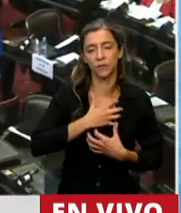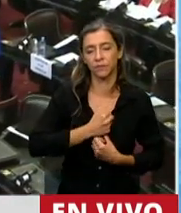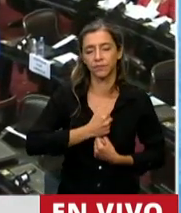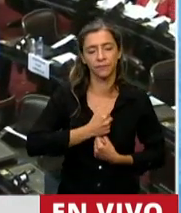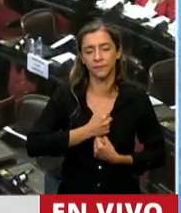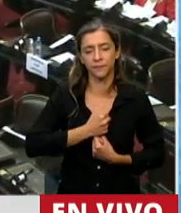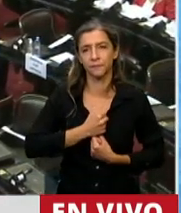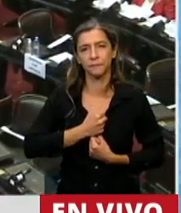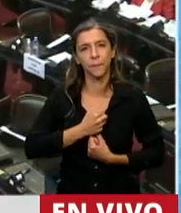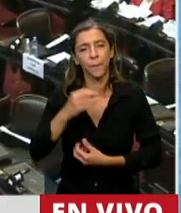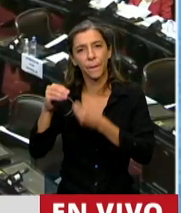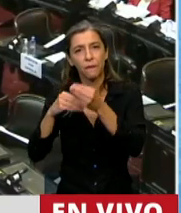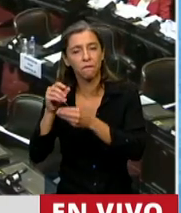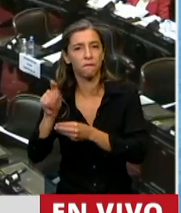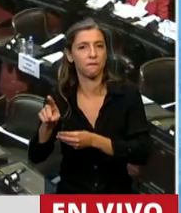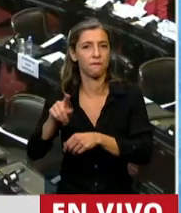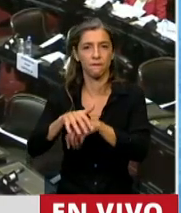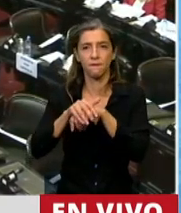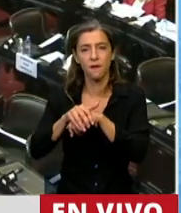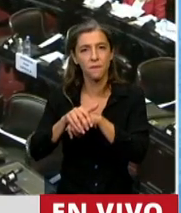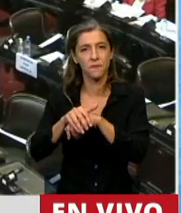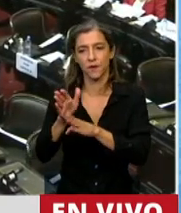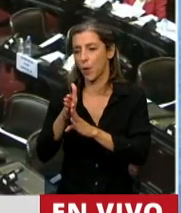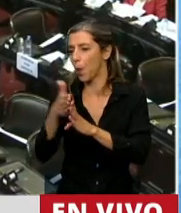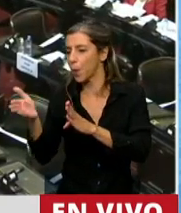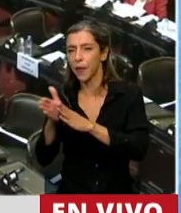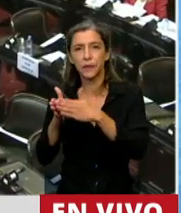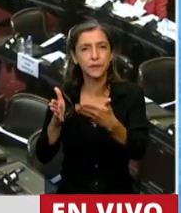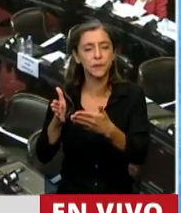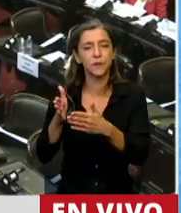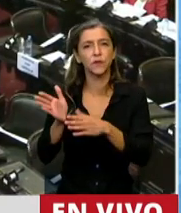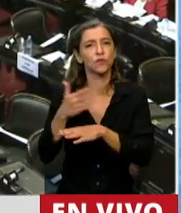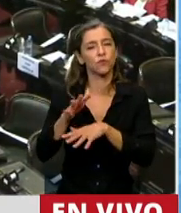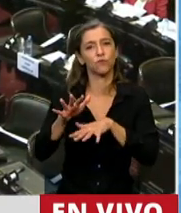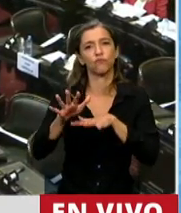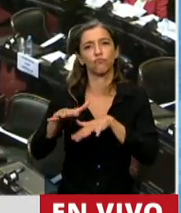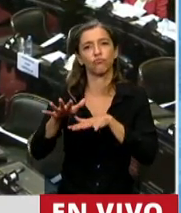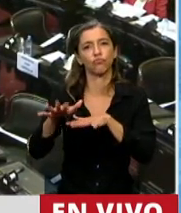sus amigas, a sus amigos, vecinos que se movilizaron.